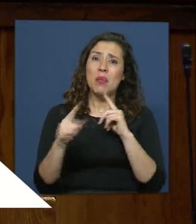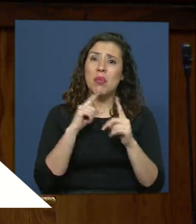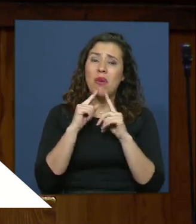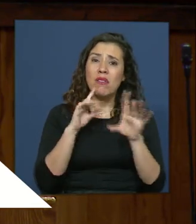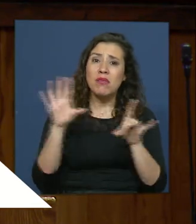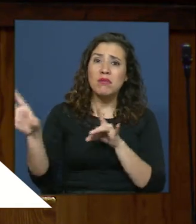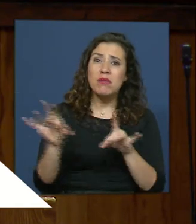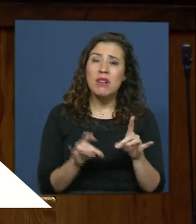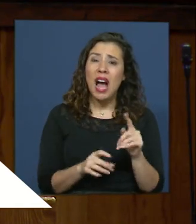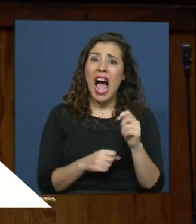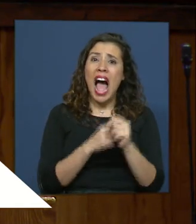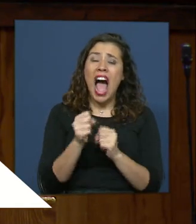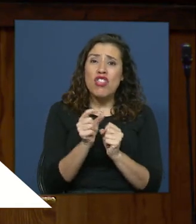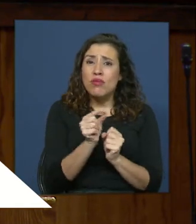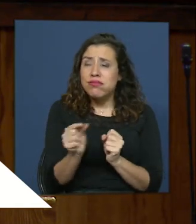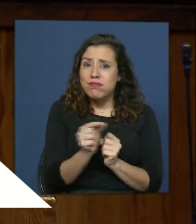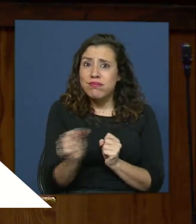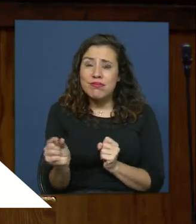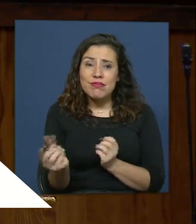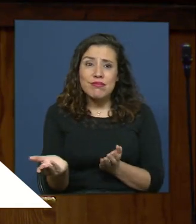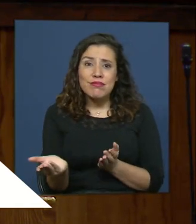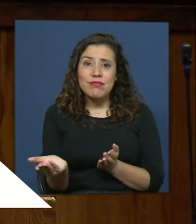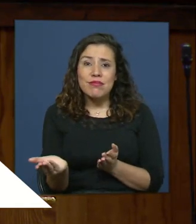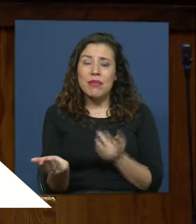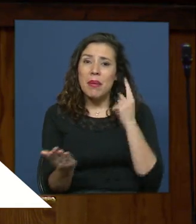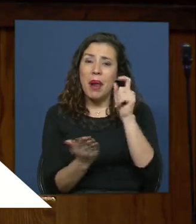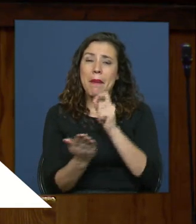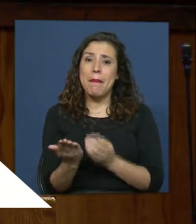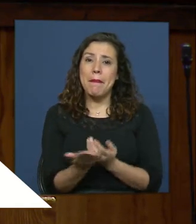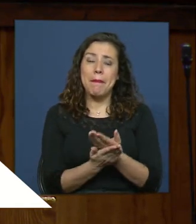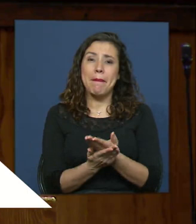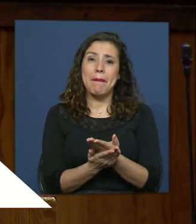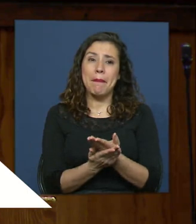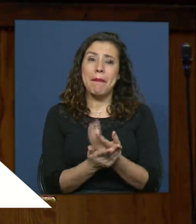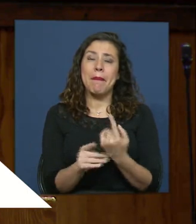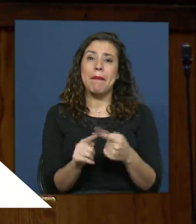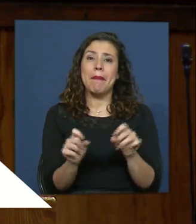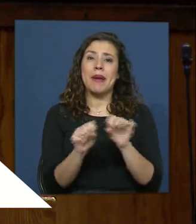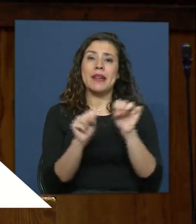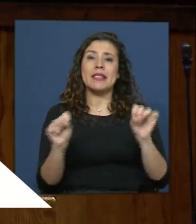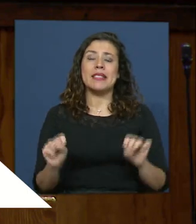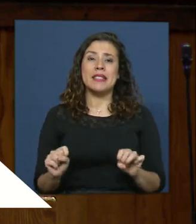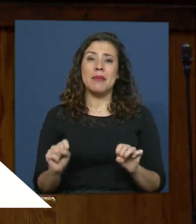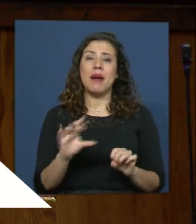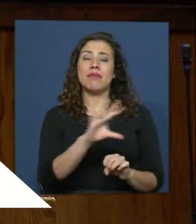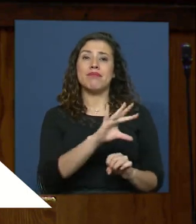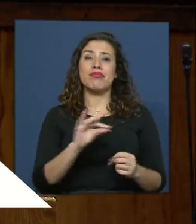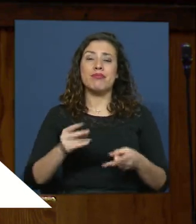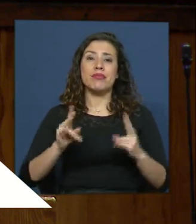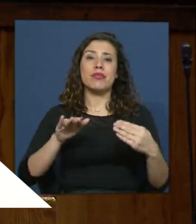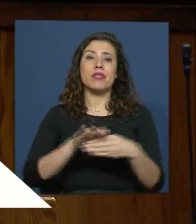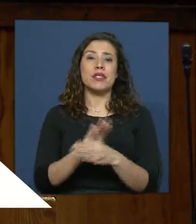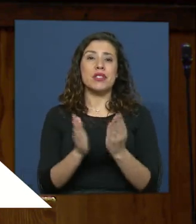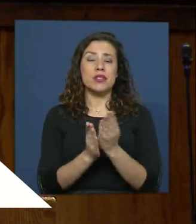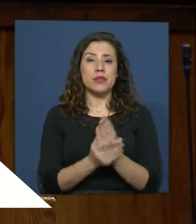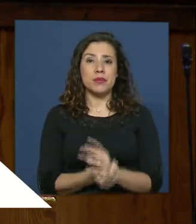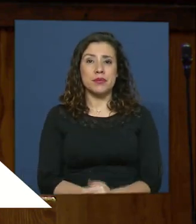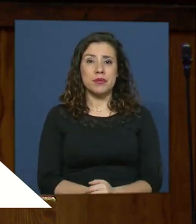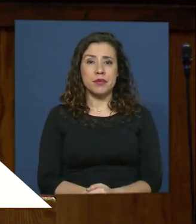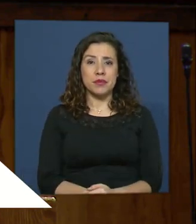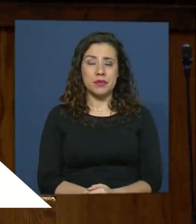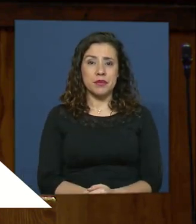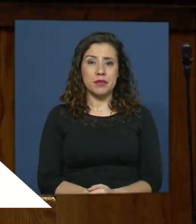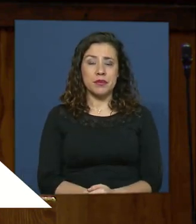años prácticamente continuos, a la postulación por el sistema de admisión escolar. Ahora bien,